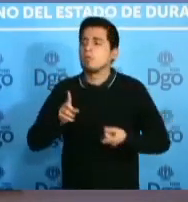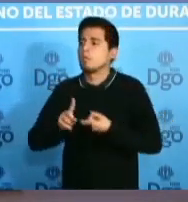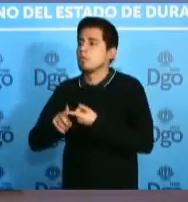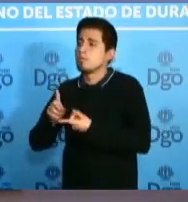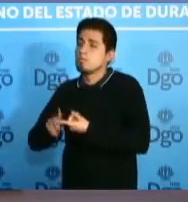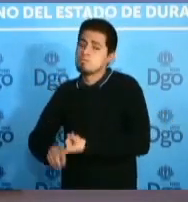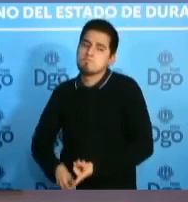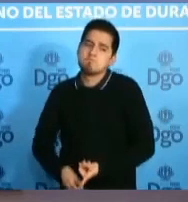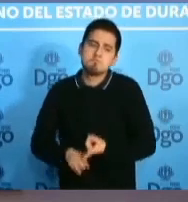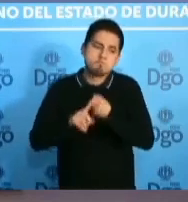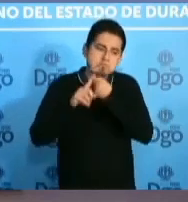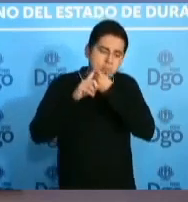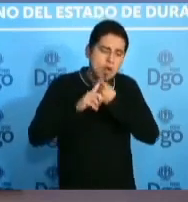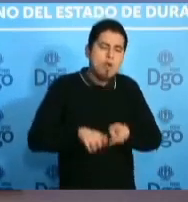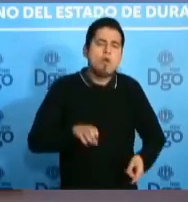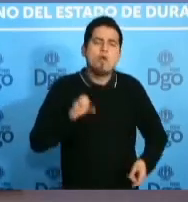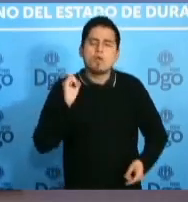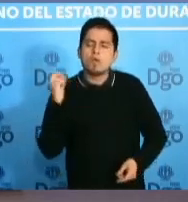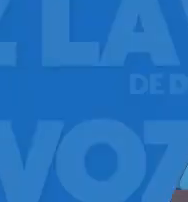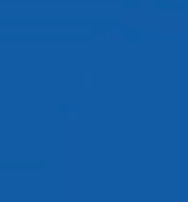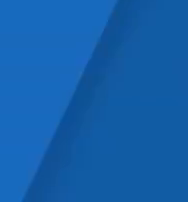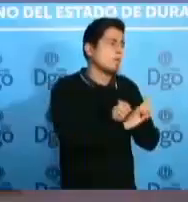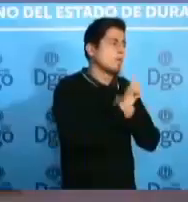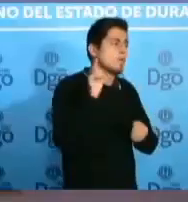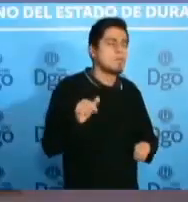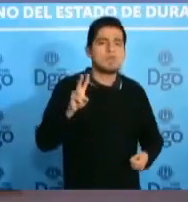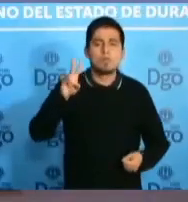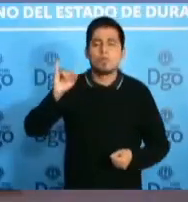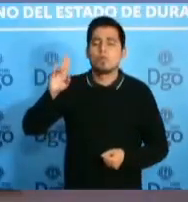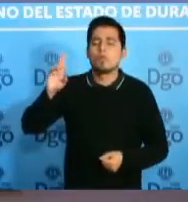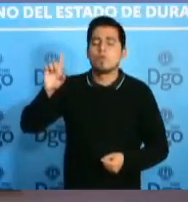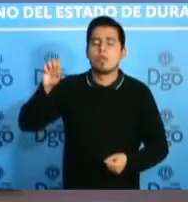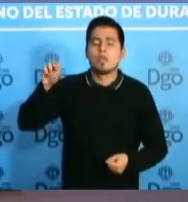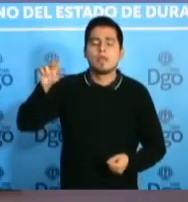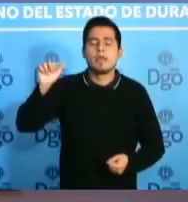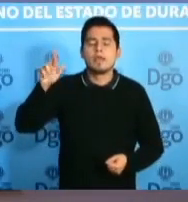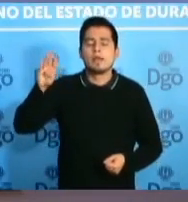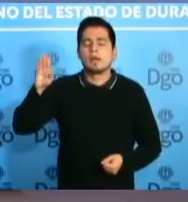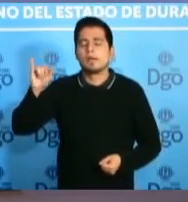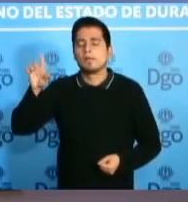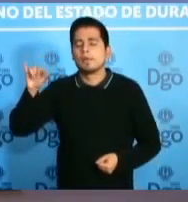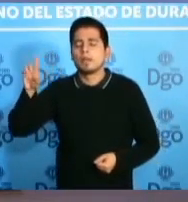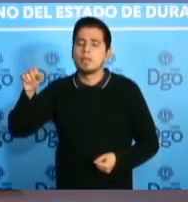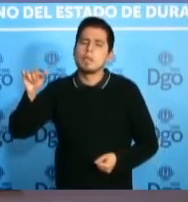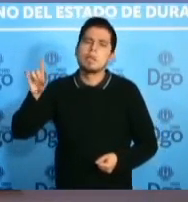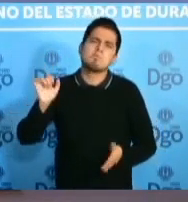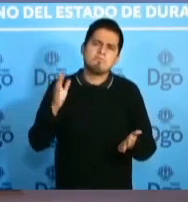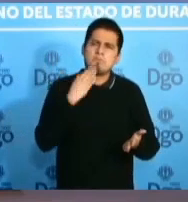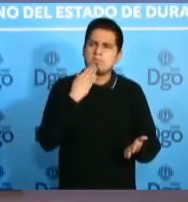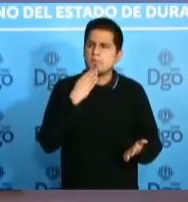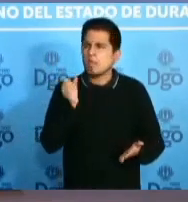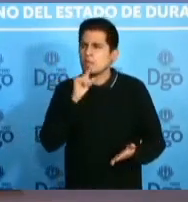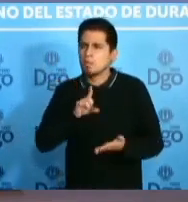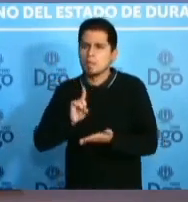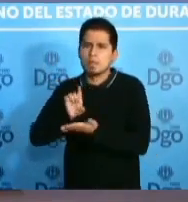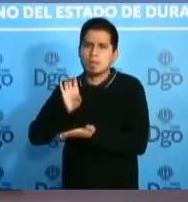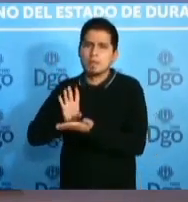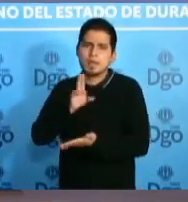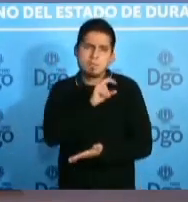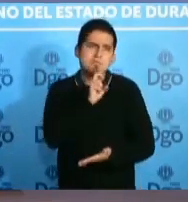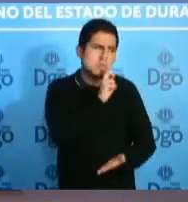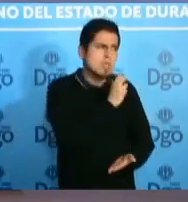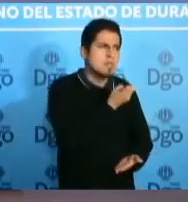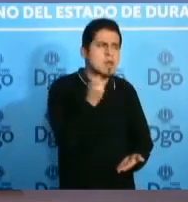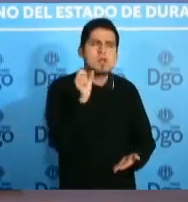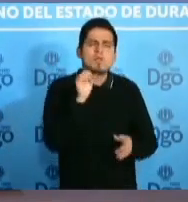vulnerabilidad frente al covite 19 si bien la misma discapacidad inherentemente no es un factor de